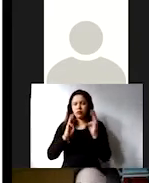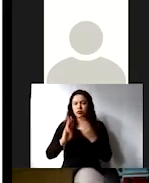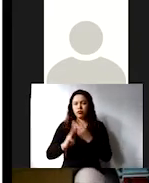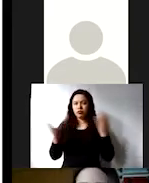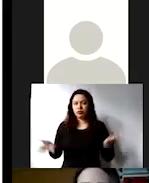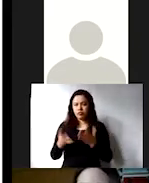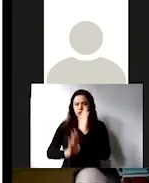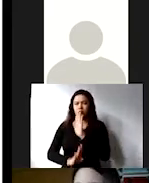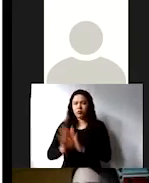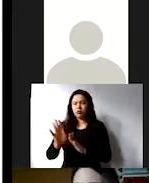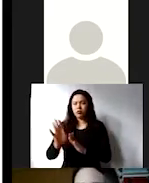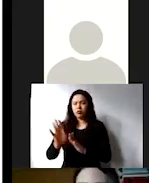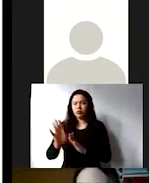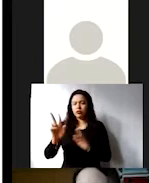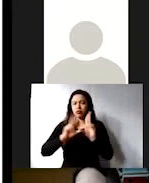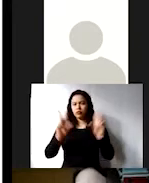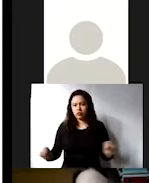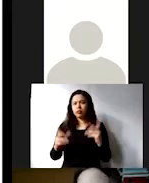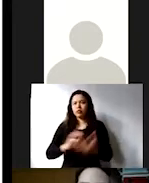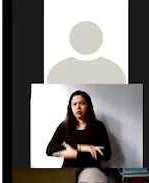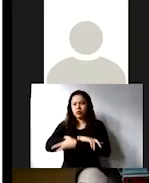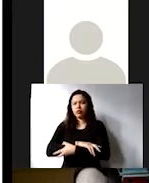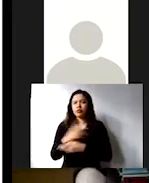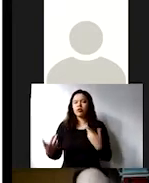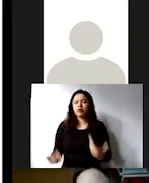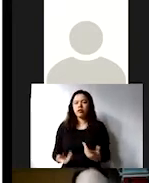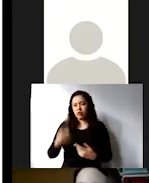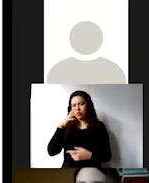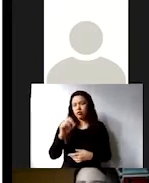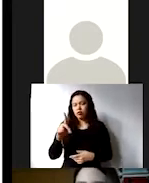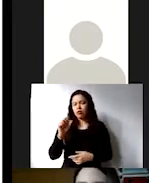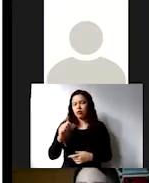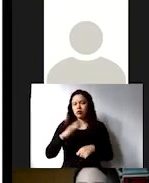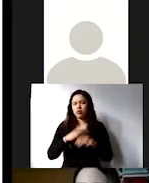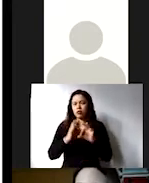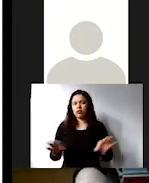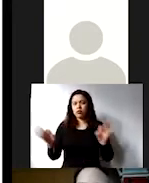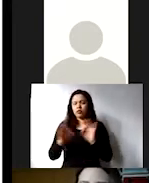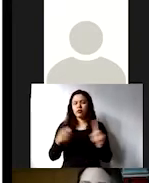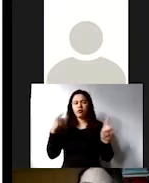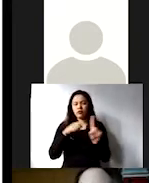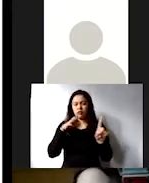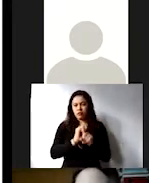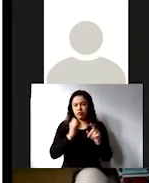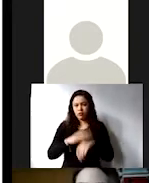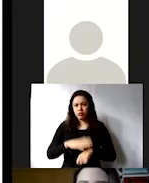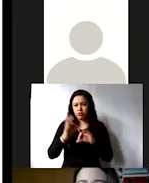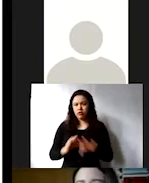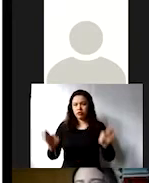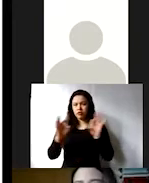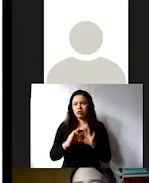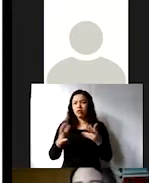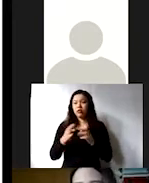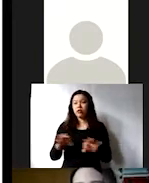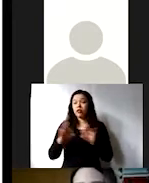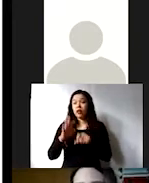personas, planeta, prosperidad, paz y alianzas. Otra vez, identificación sobre los ODS prioritarios, metas prioritarias, y lo